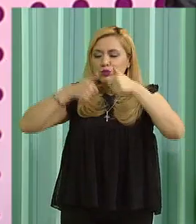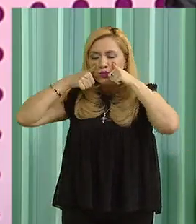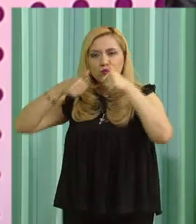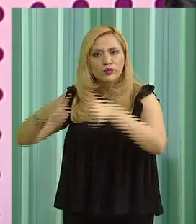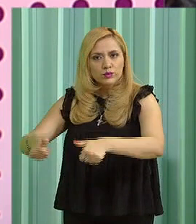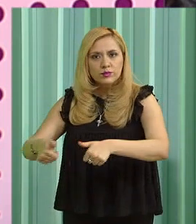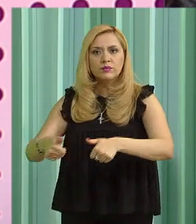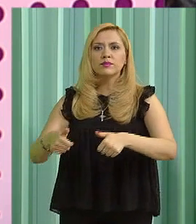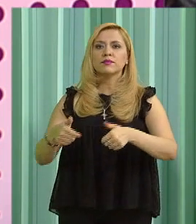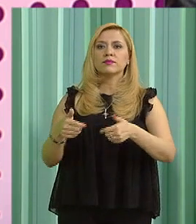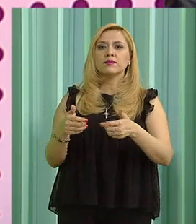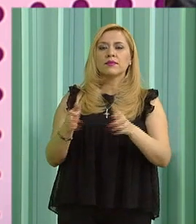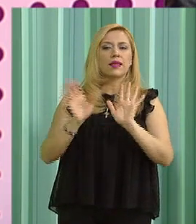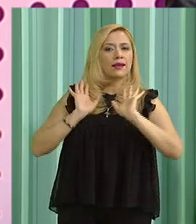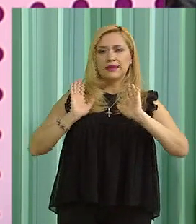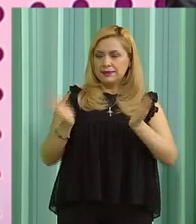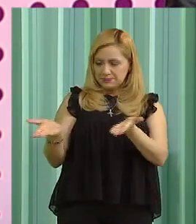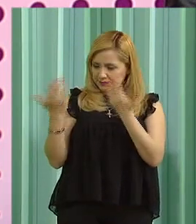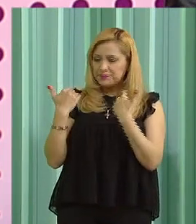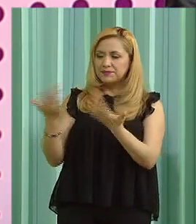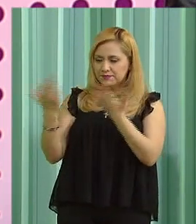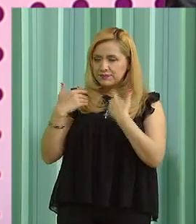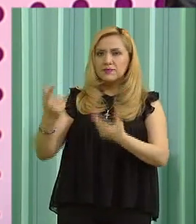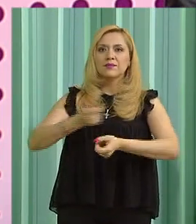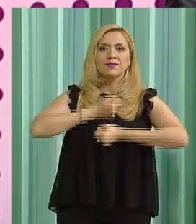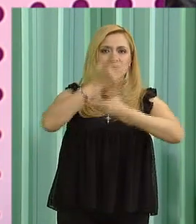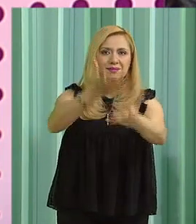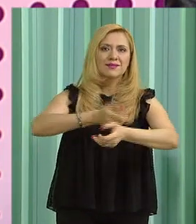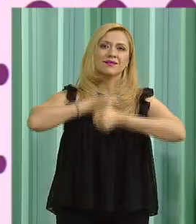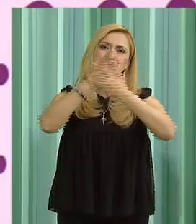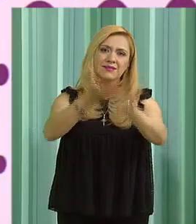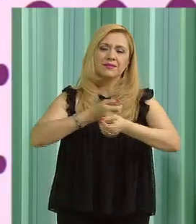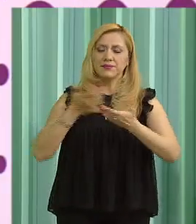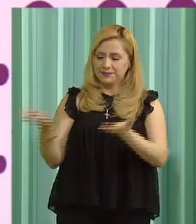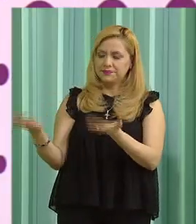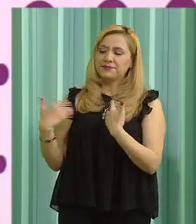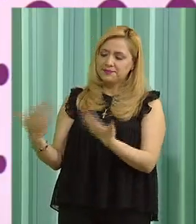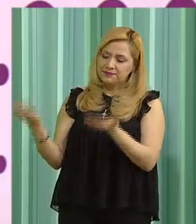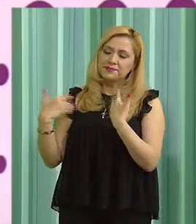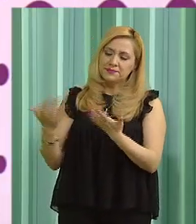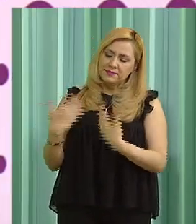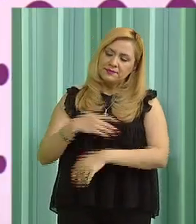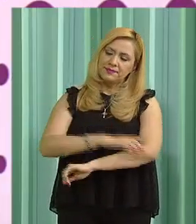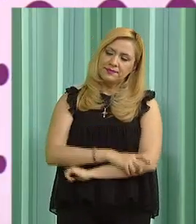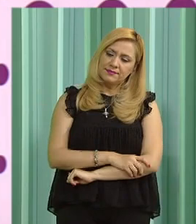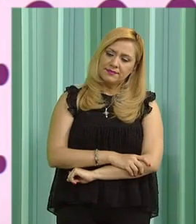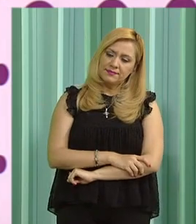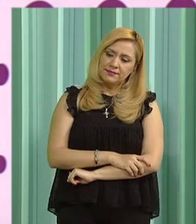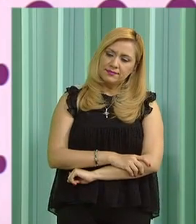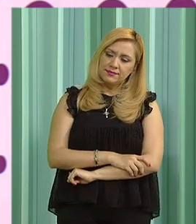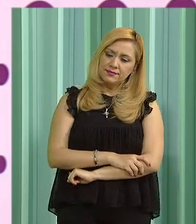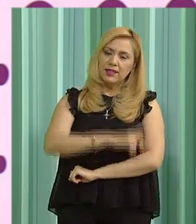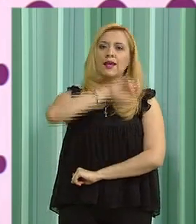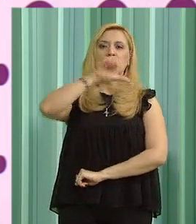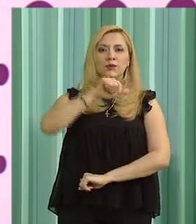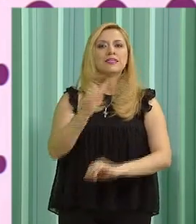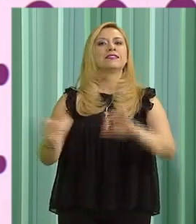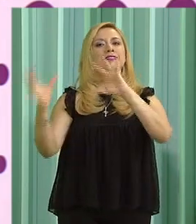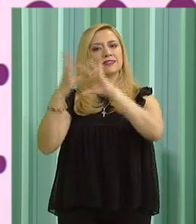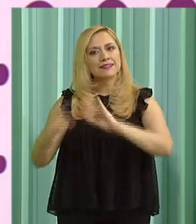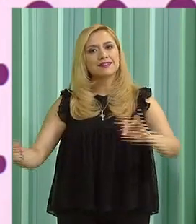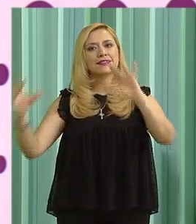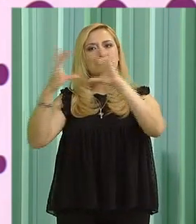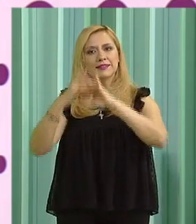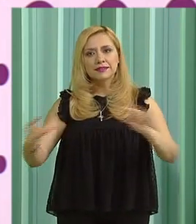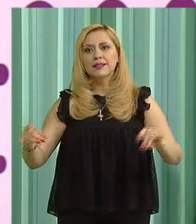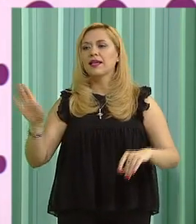muchas veces escuchar lo que nos quieren decir, hacer contención, ¿no? Y pues justamente también brindamos información, decimos a dónde